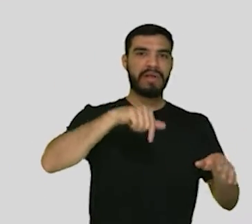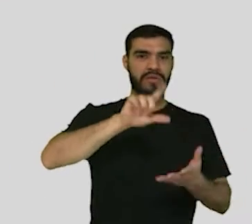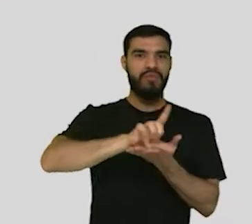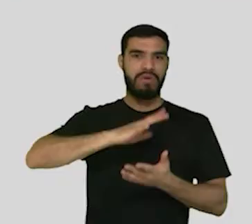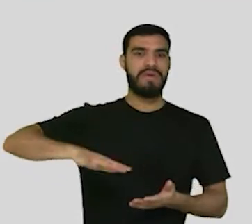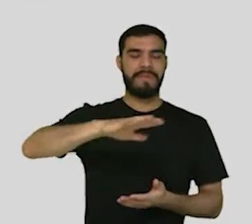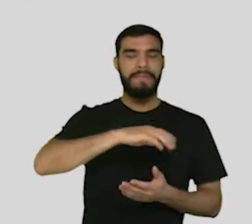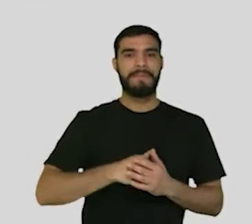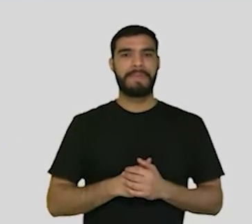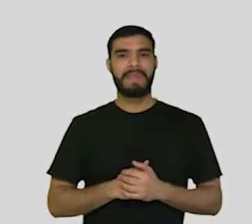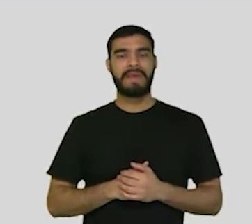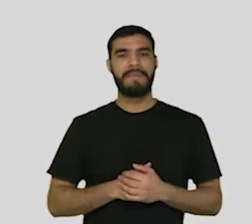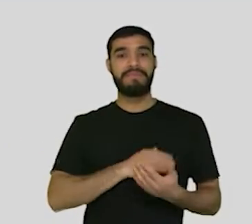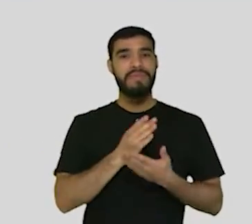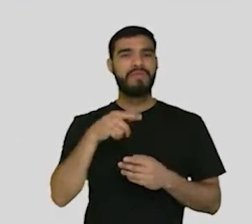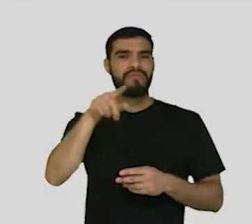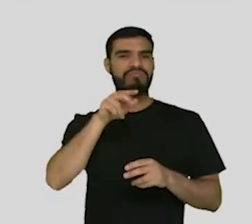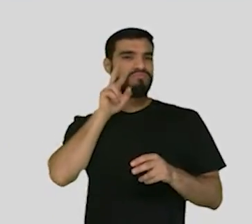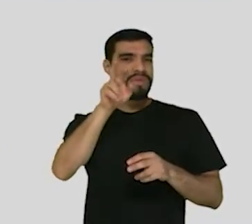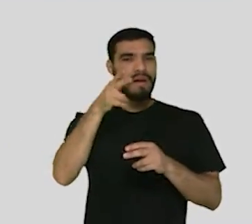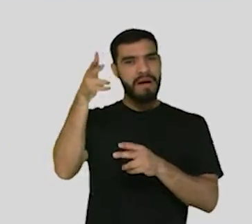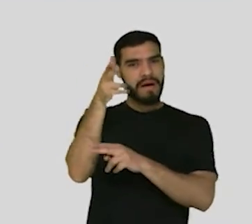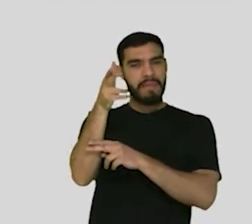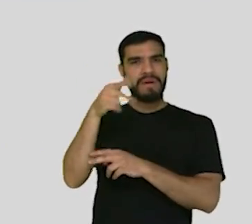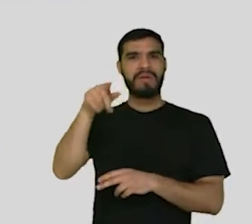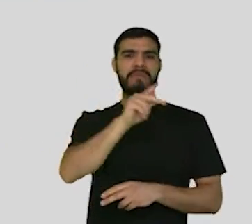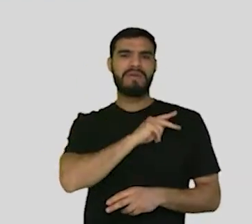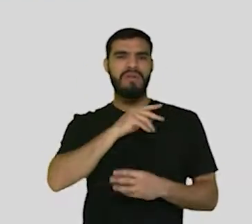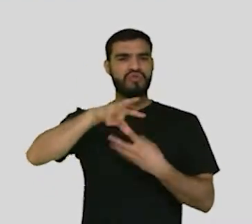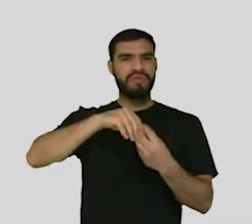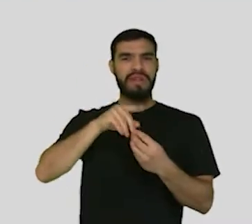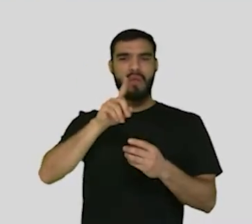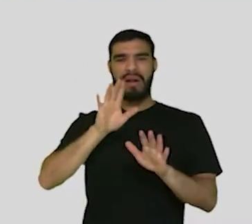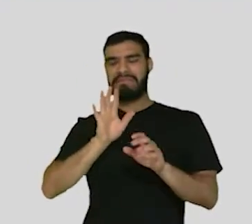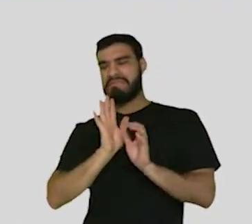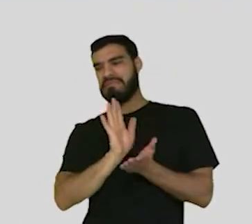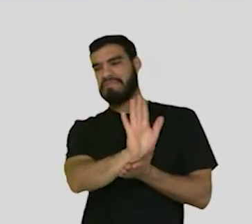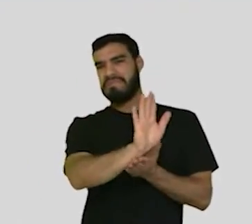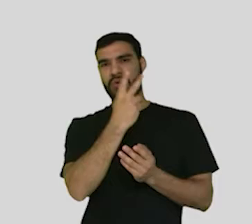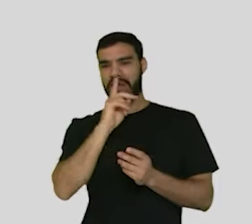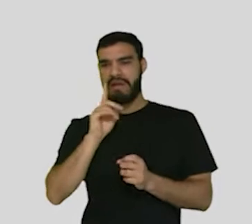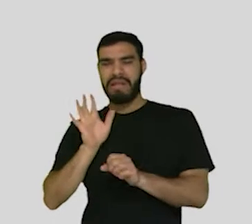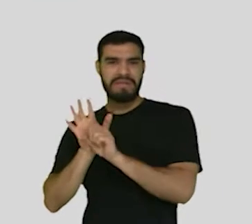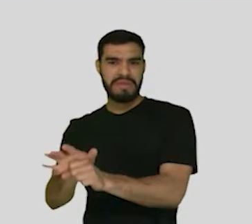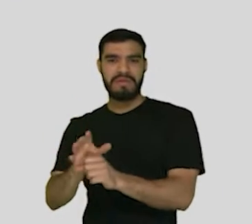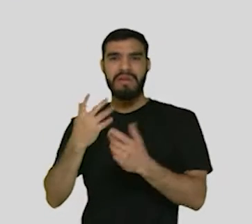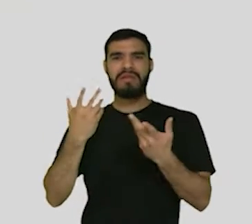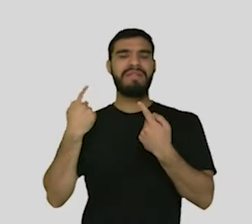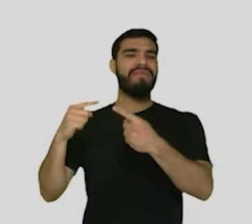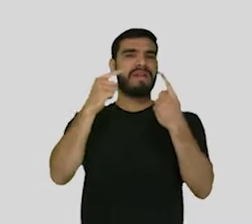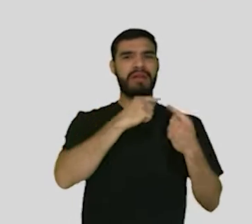po, a cuepe, desfile 108 y catón, ese año hemos Jorge C. Jaumia, mi ma, héroe, usted mandó a reconocer la